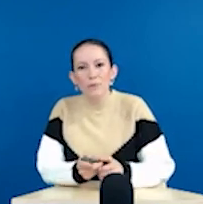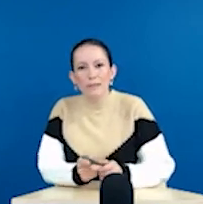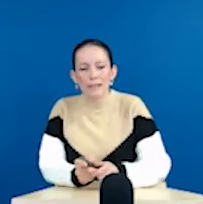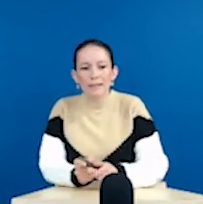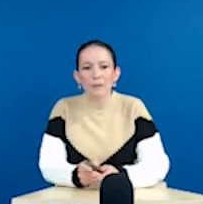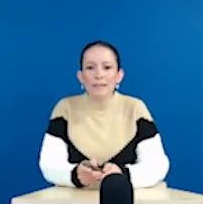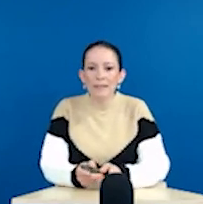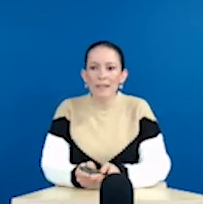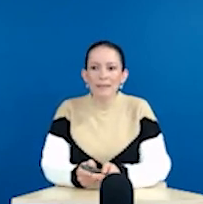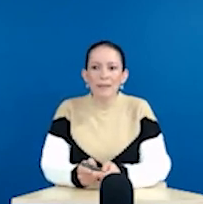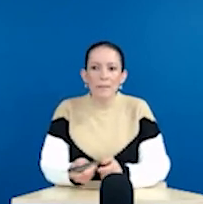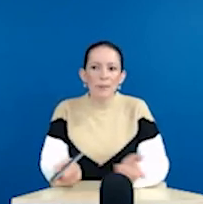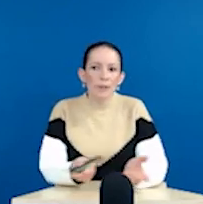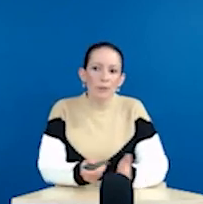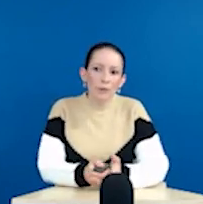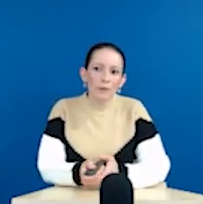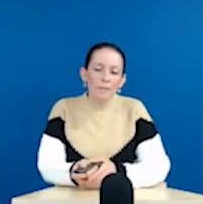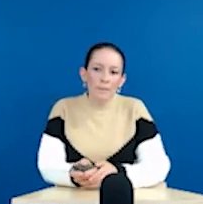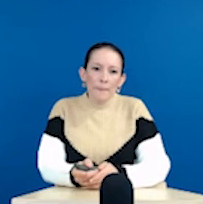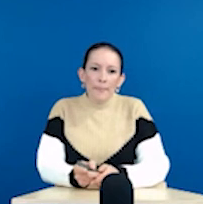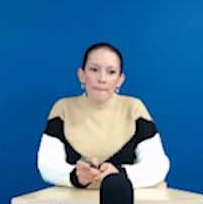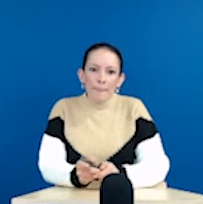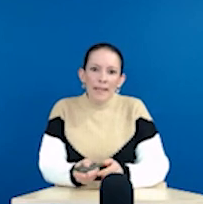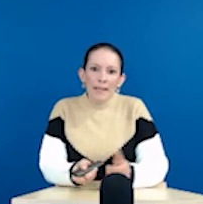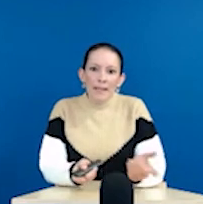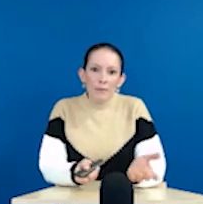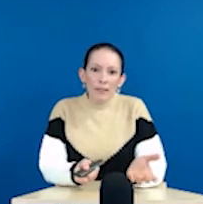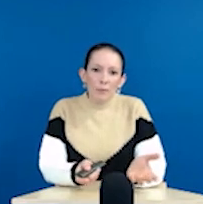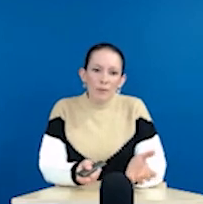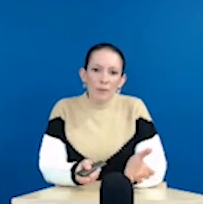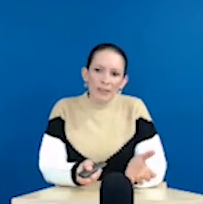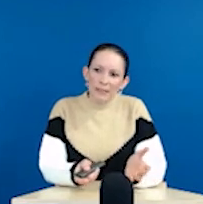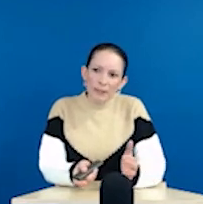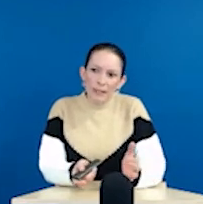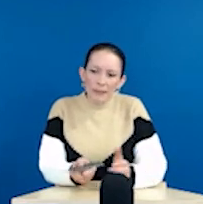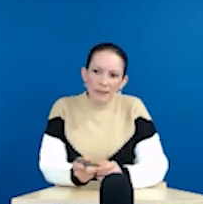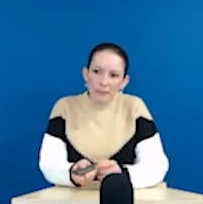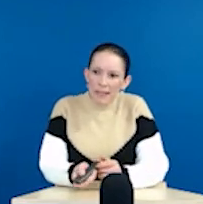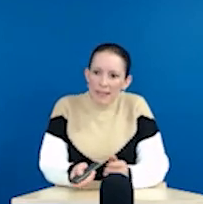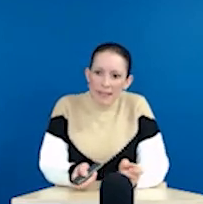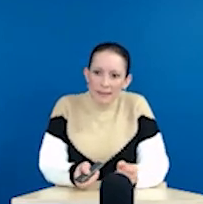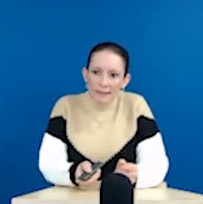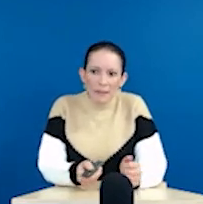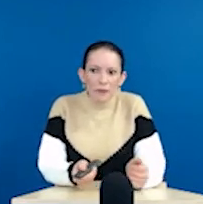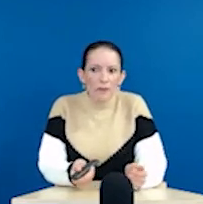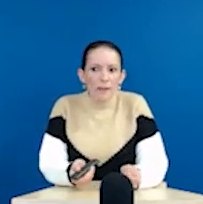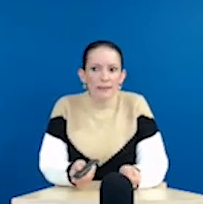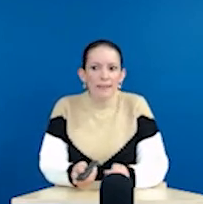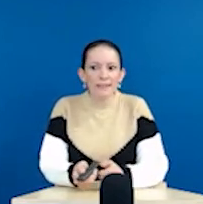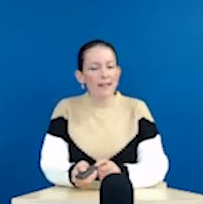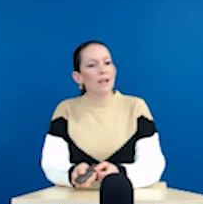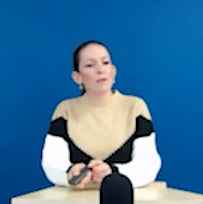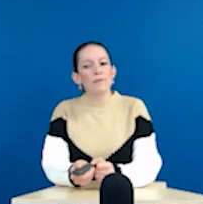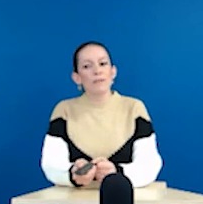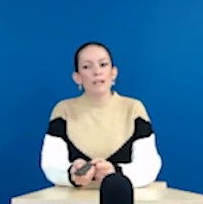convertir en mucho más grande. Entonces, enseñarles primero que todo de que en una trombocitopenia se pueden aparecer petequias,